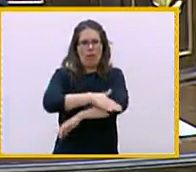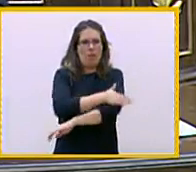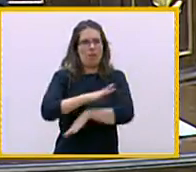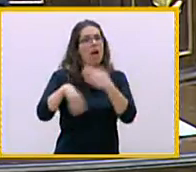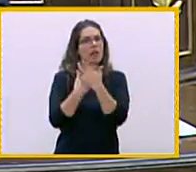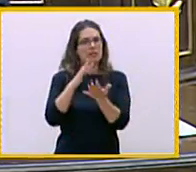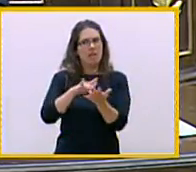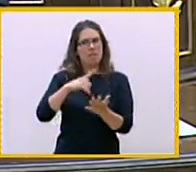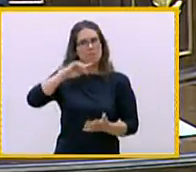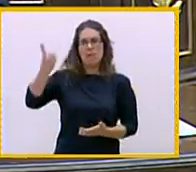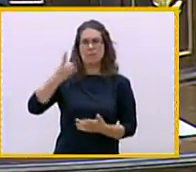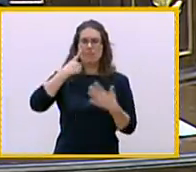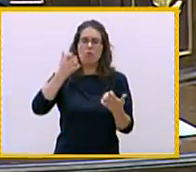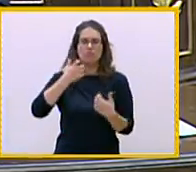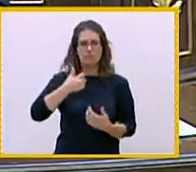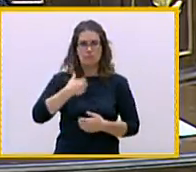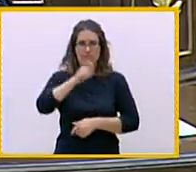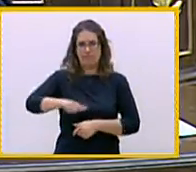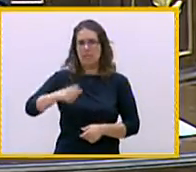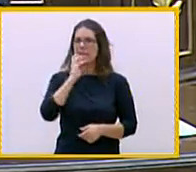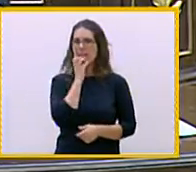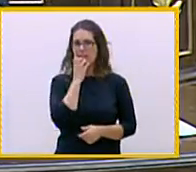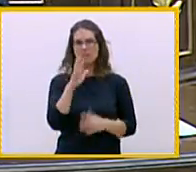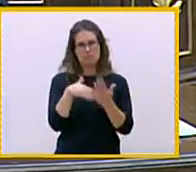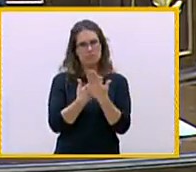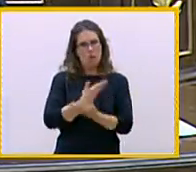griegos, y muestra su confianza en